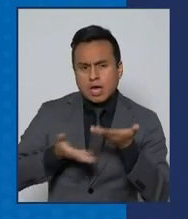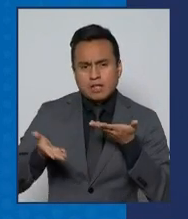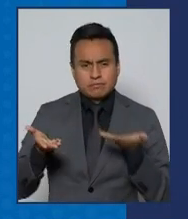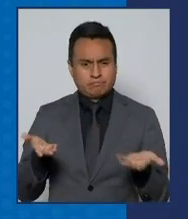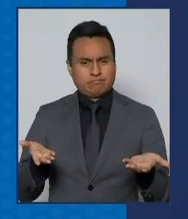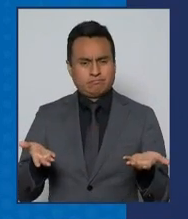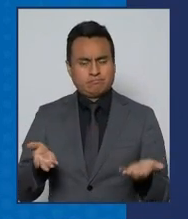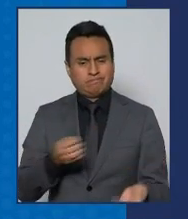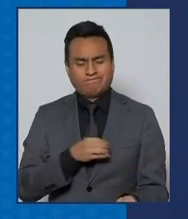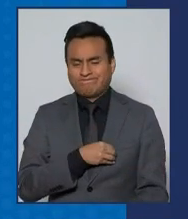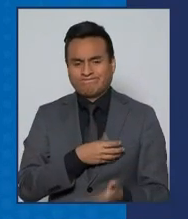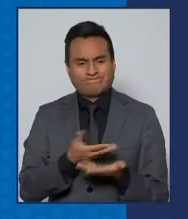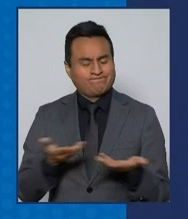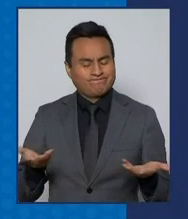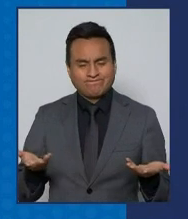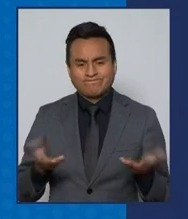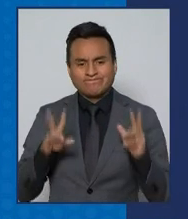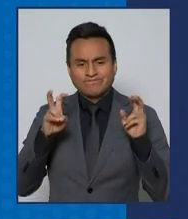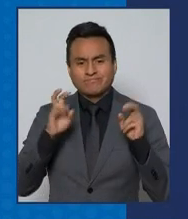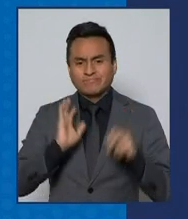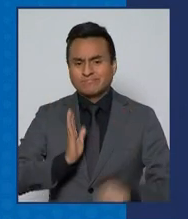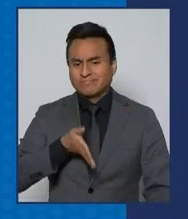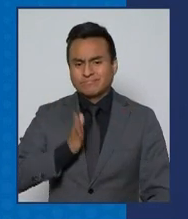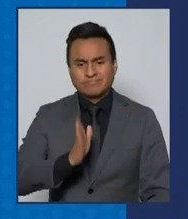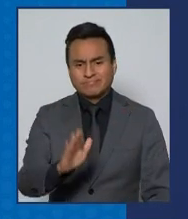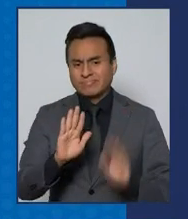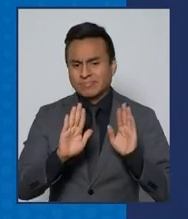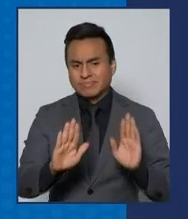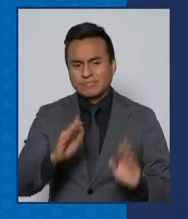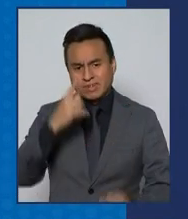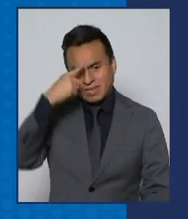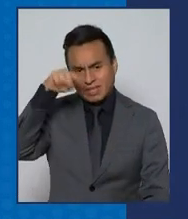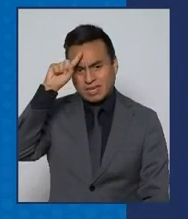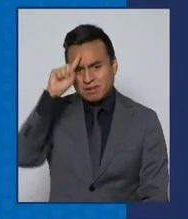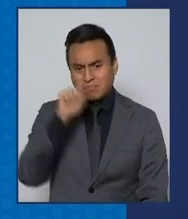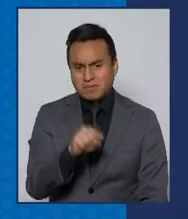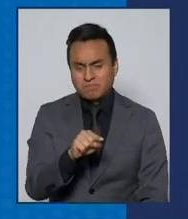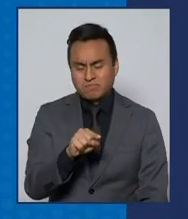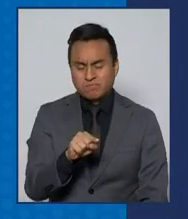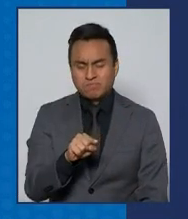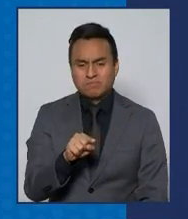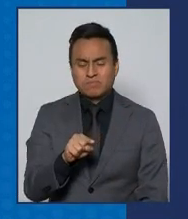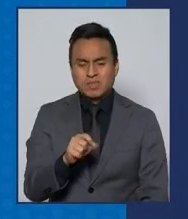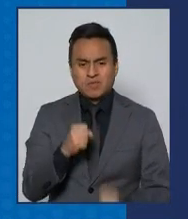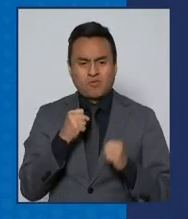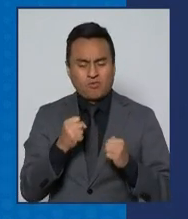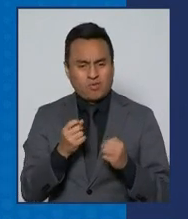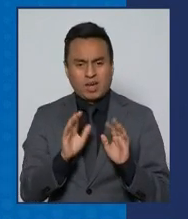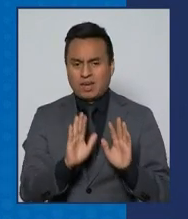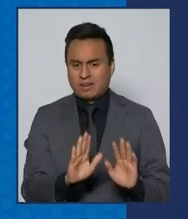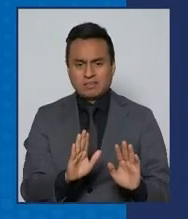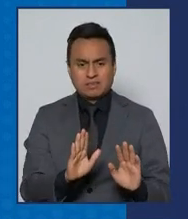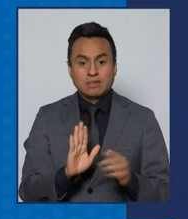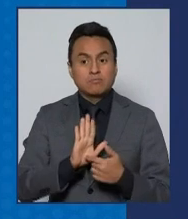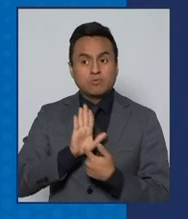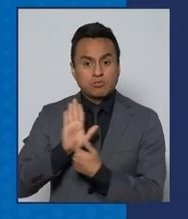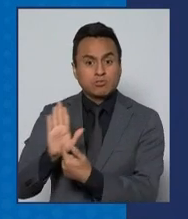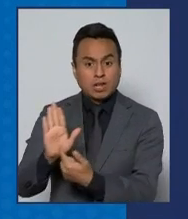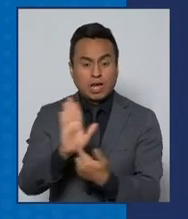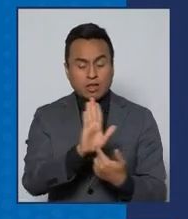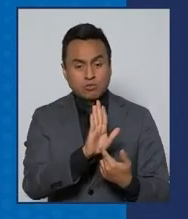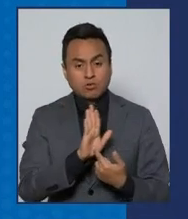que desgraciadamente se han mantenido en dicha comuna en forma muy intensa, como ha sido mostrado incluso por